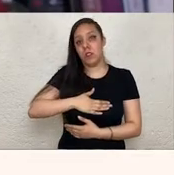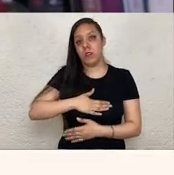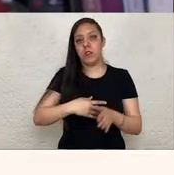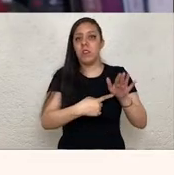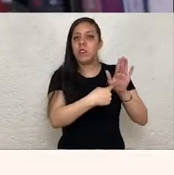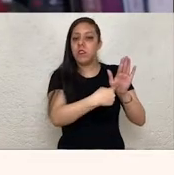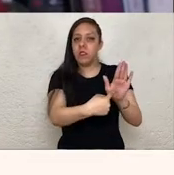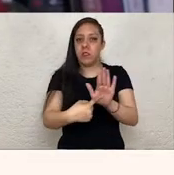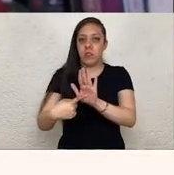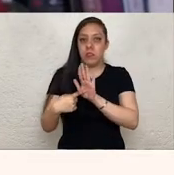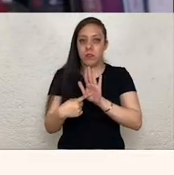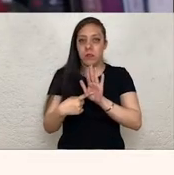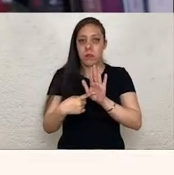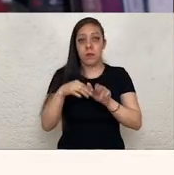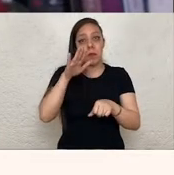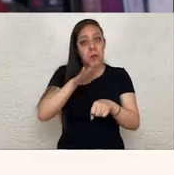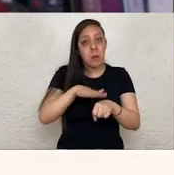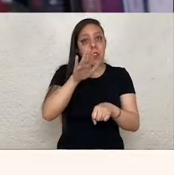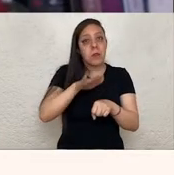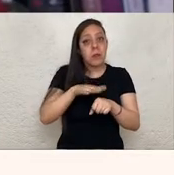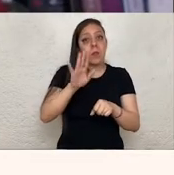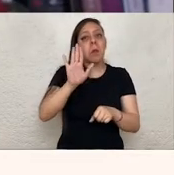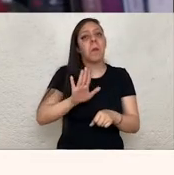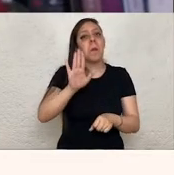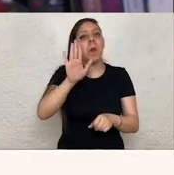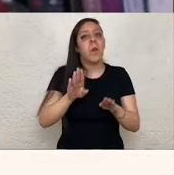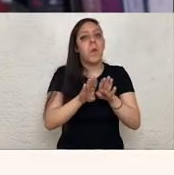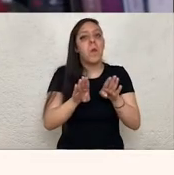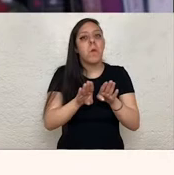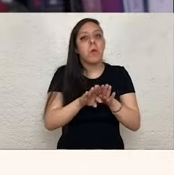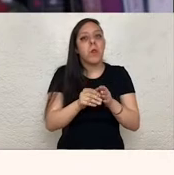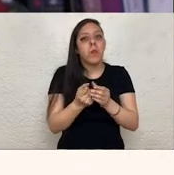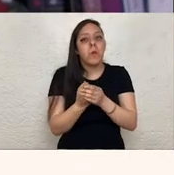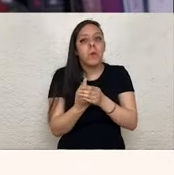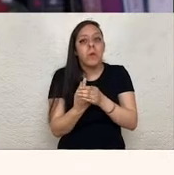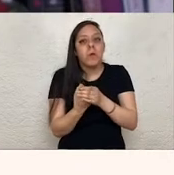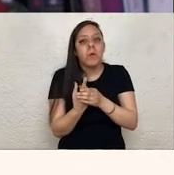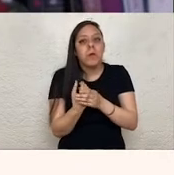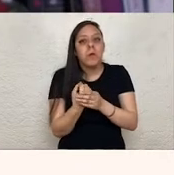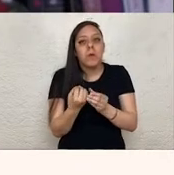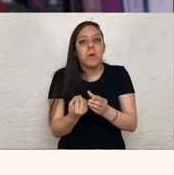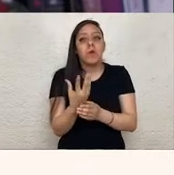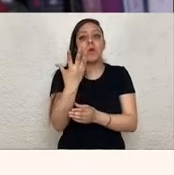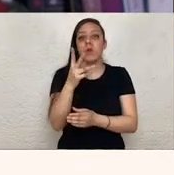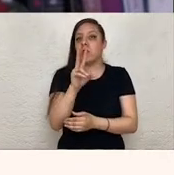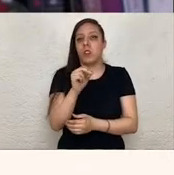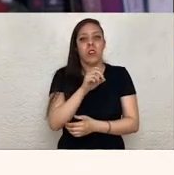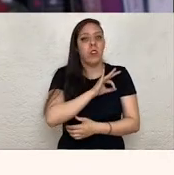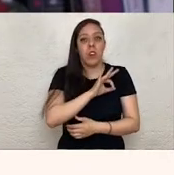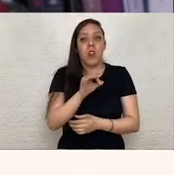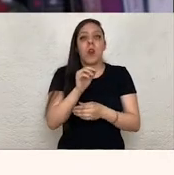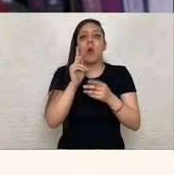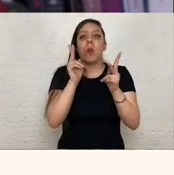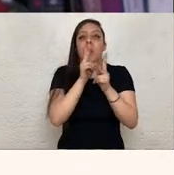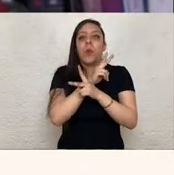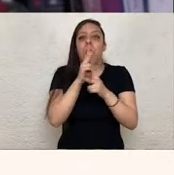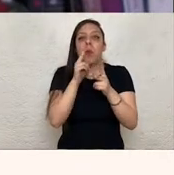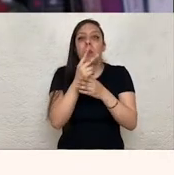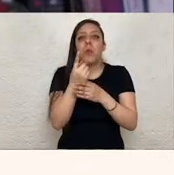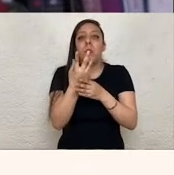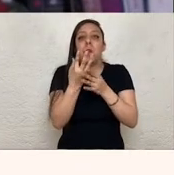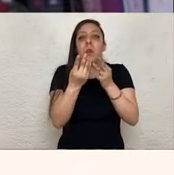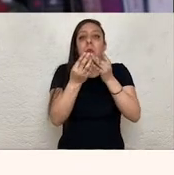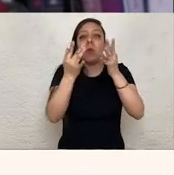justamente iluminar esa llama que está ahí aún prendida, ¿sí? Y si podemos hacerla soplar